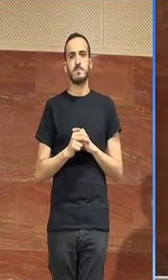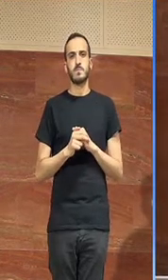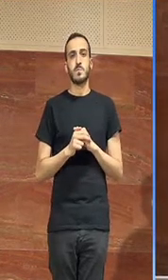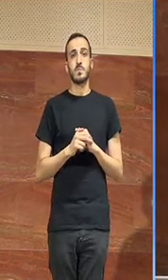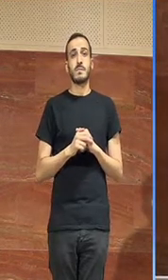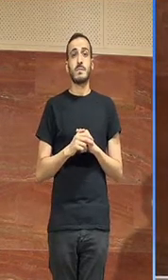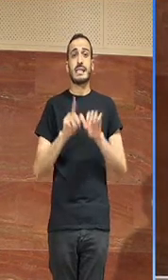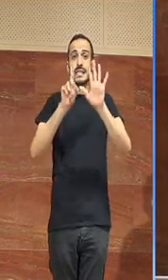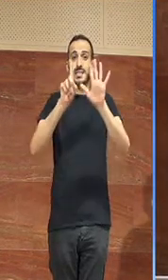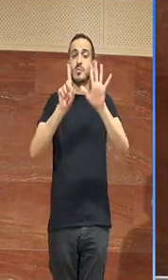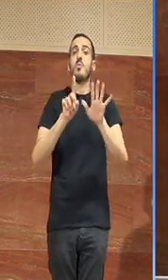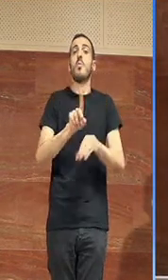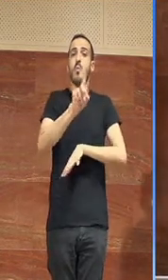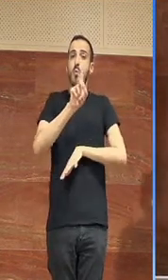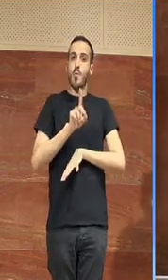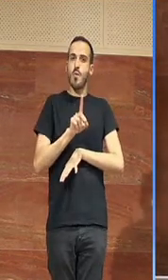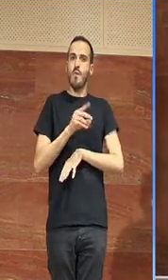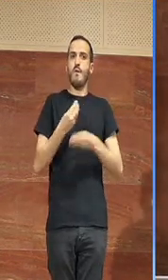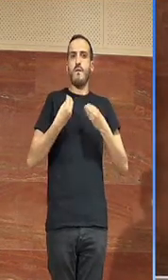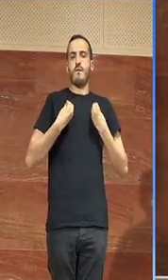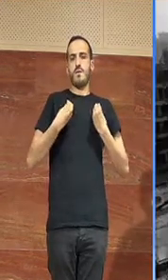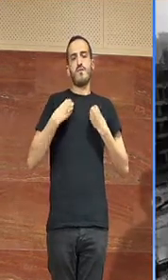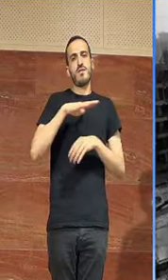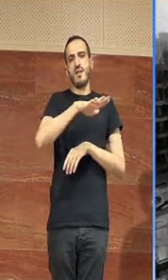1 de cada 6 habitantes urbanos vive en un tugurio.